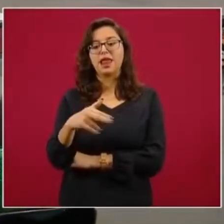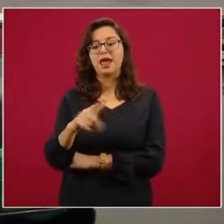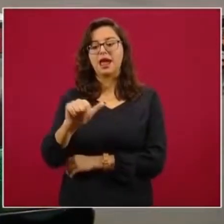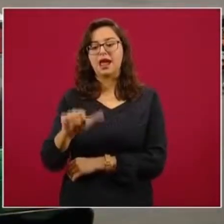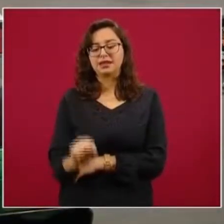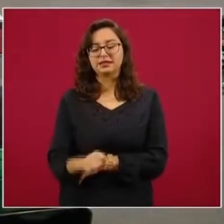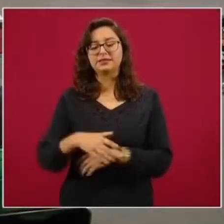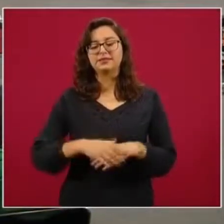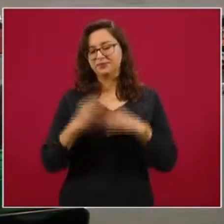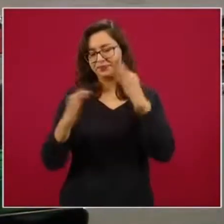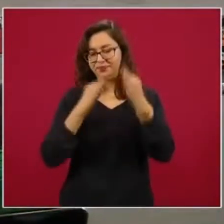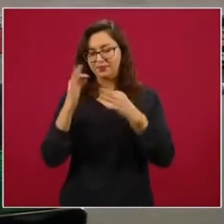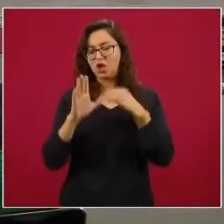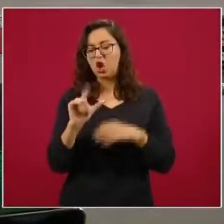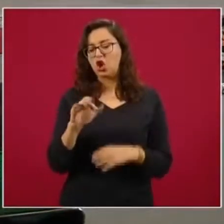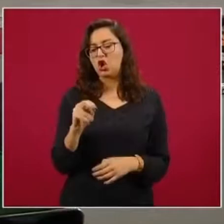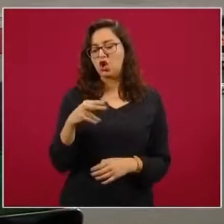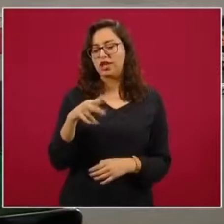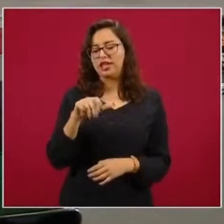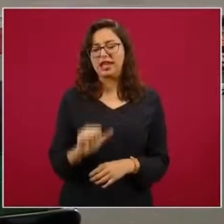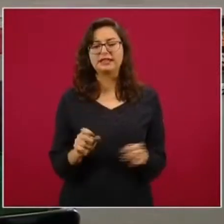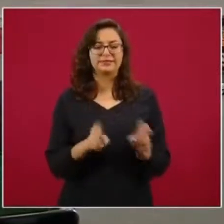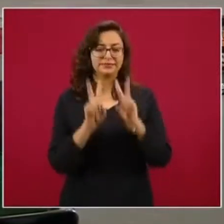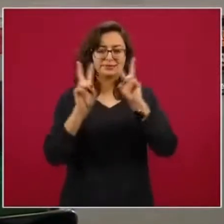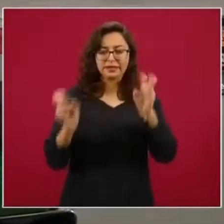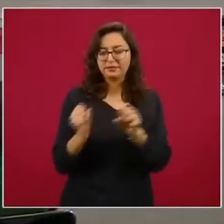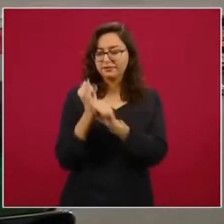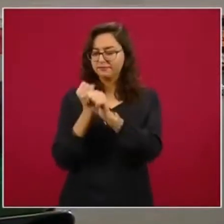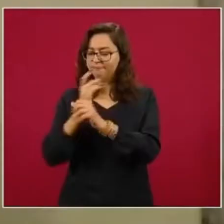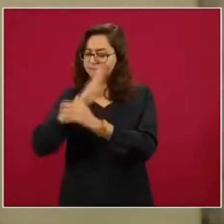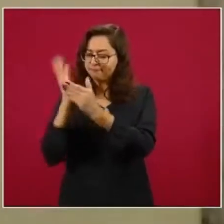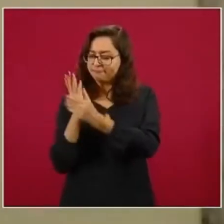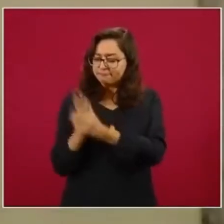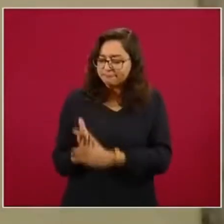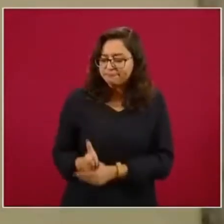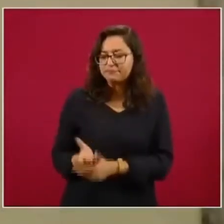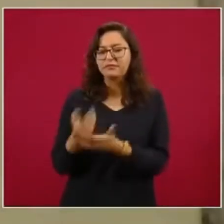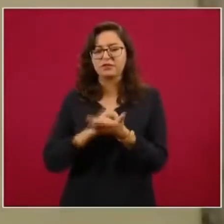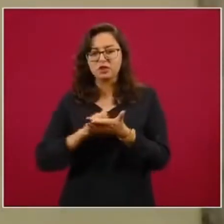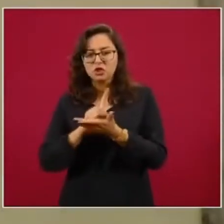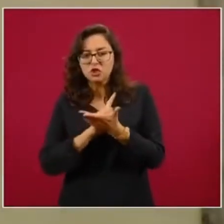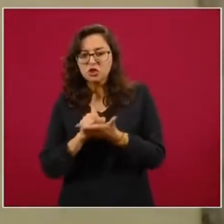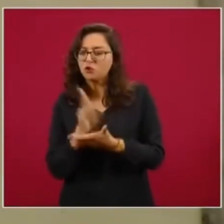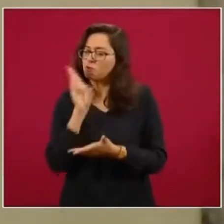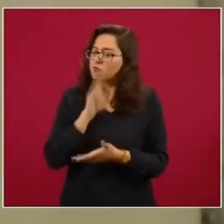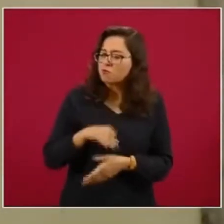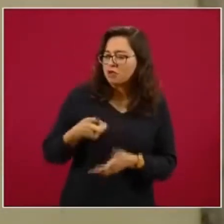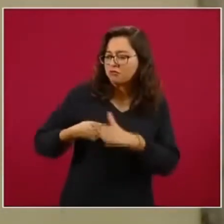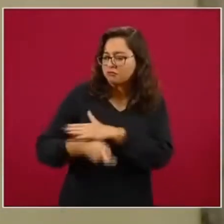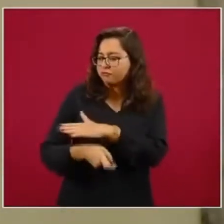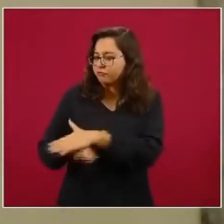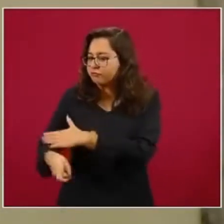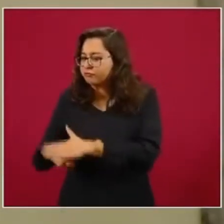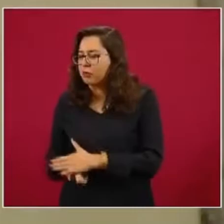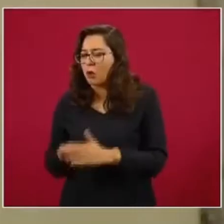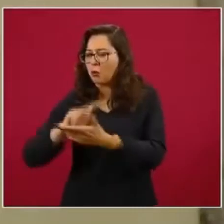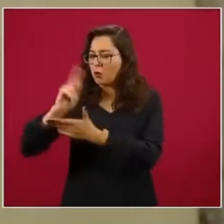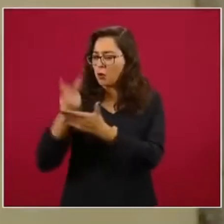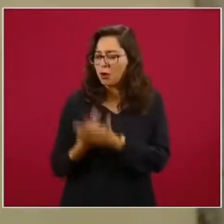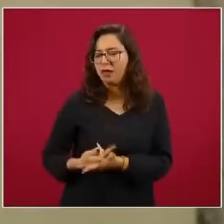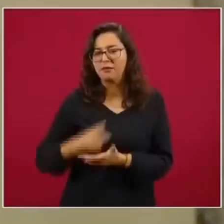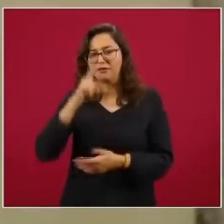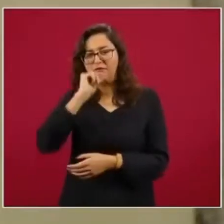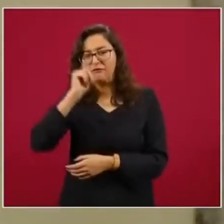sobre contrabando, importaciones ilegales y mal uso de programas sectoriales, el cual pues en